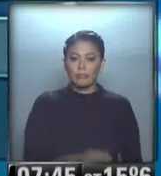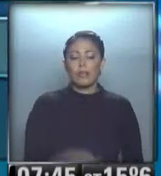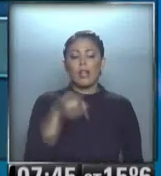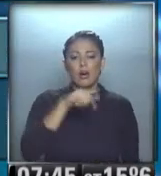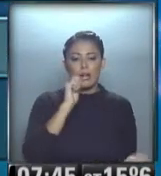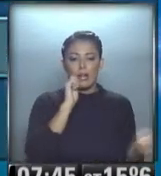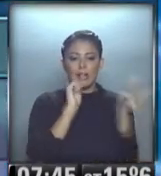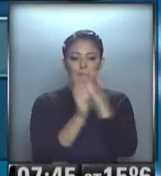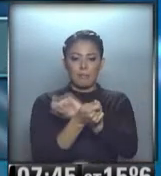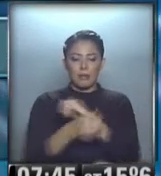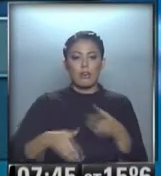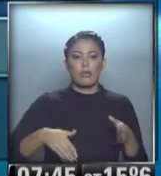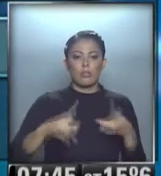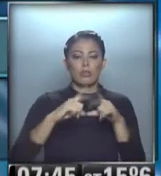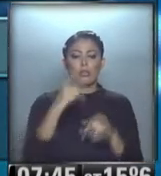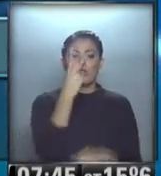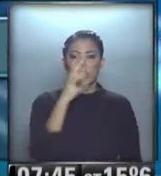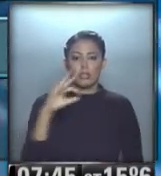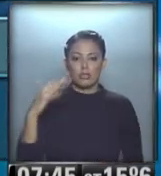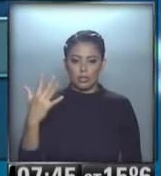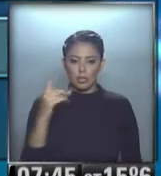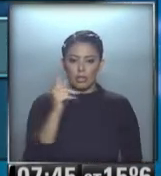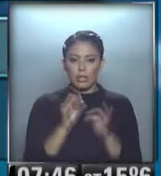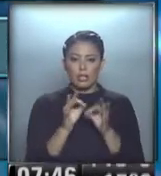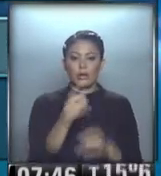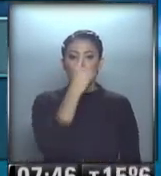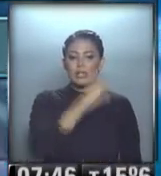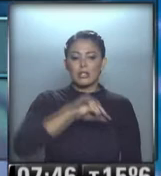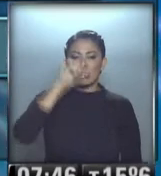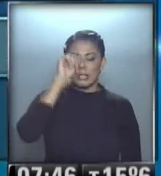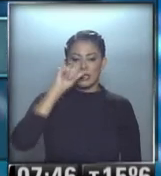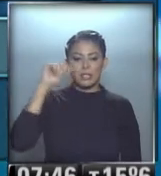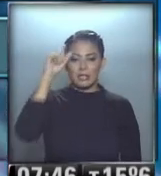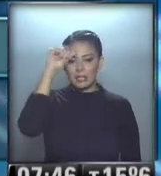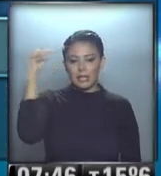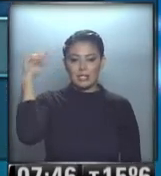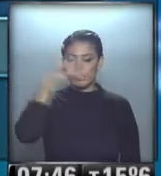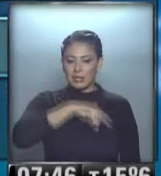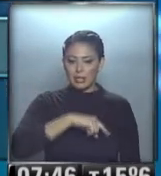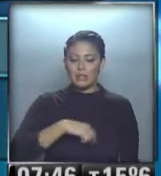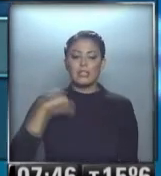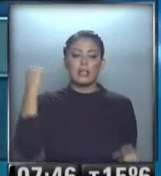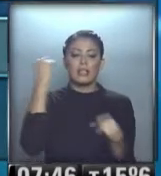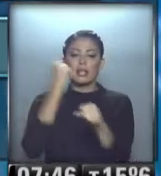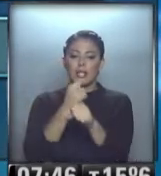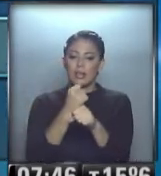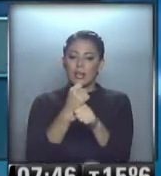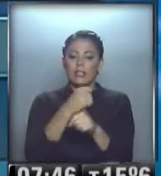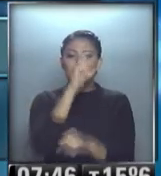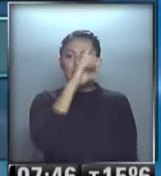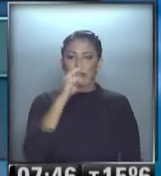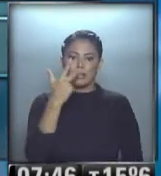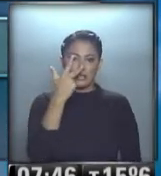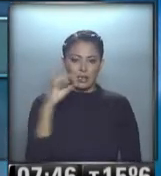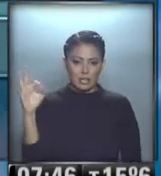vamos en busca de la ruta 205 entre los kilómetros 167 y zona de 300. En